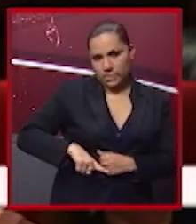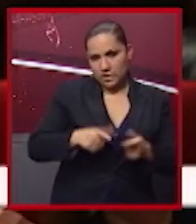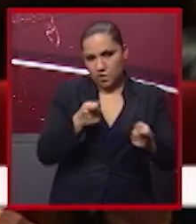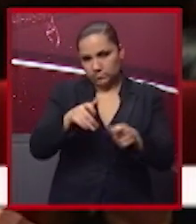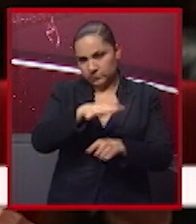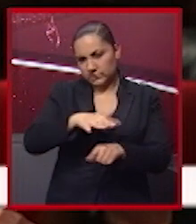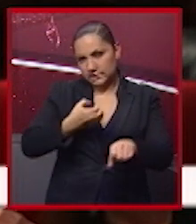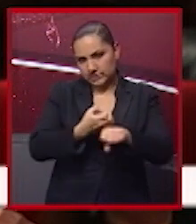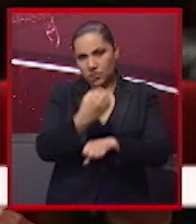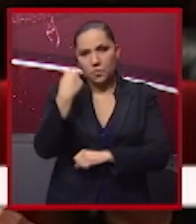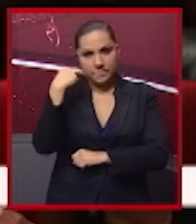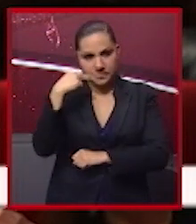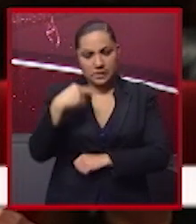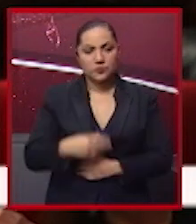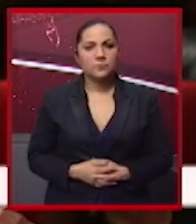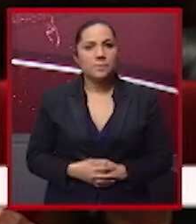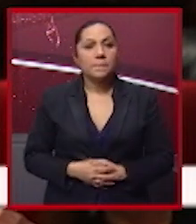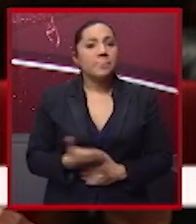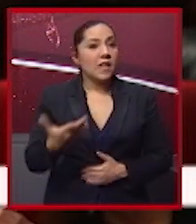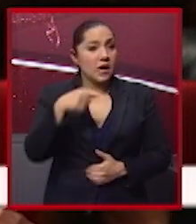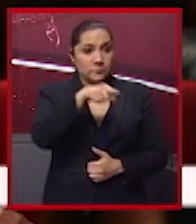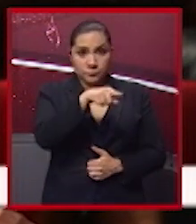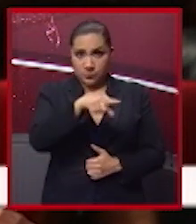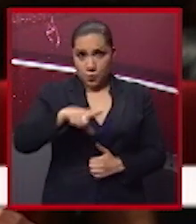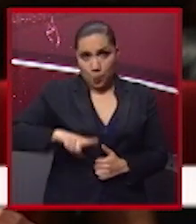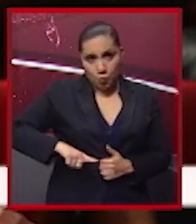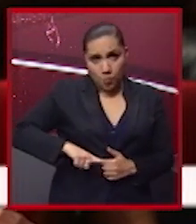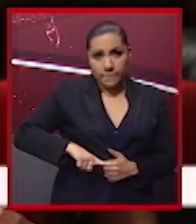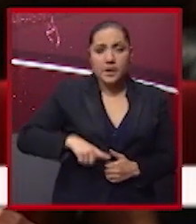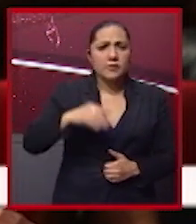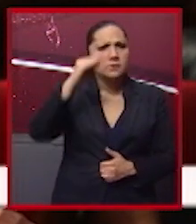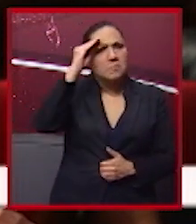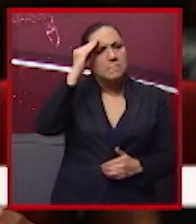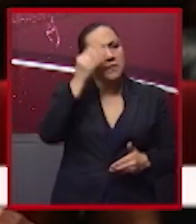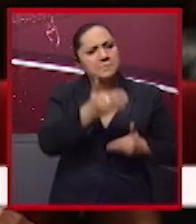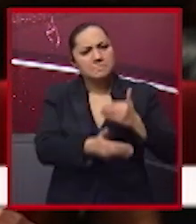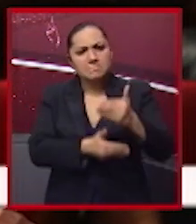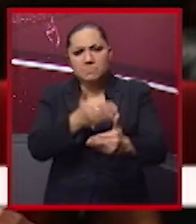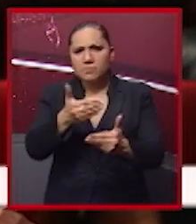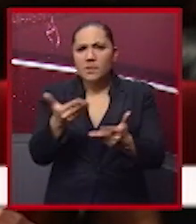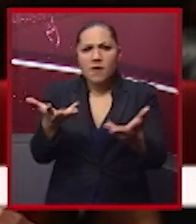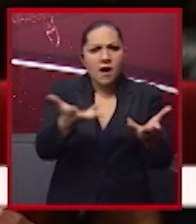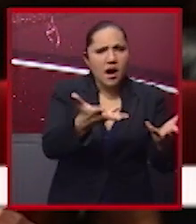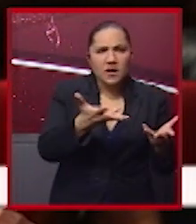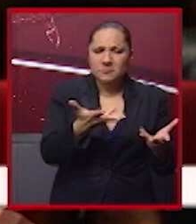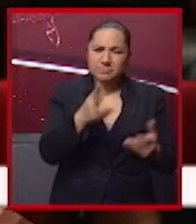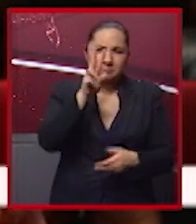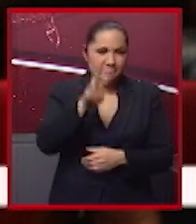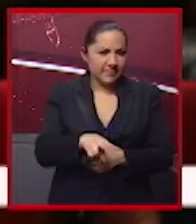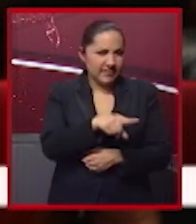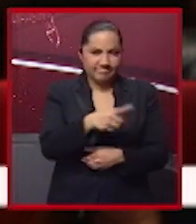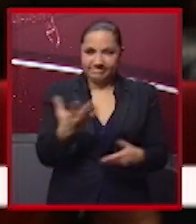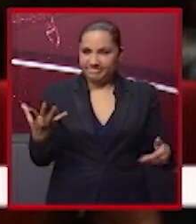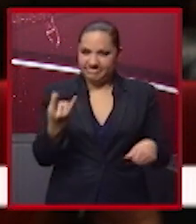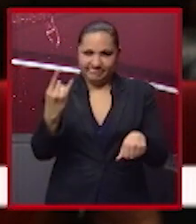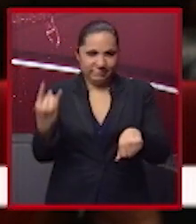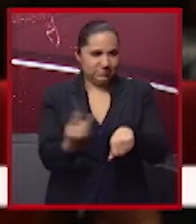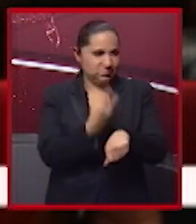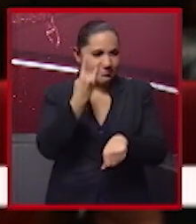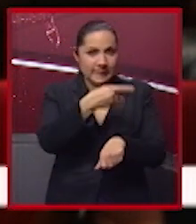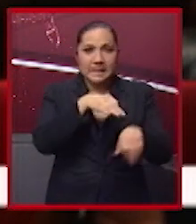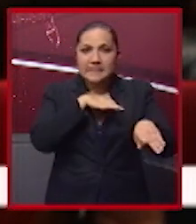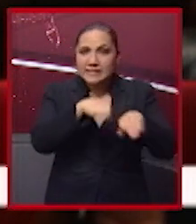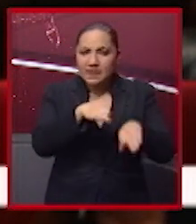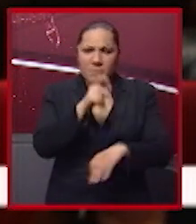Su gobierno se traicionó a sí mismo y a la confianza depositada. A partir de la crisis ética producto de esa naturaleza, de